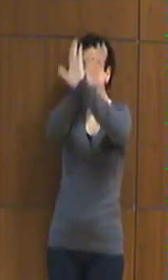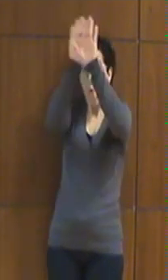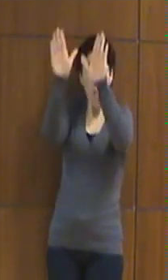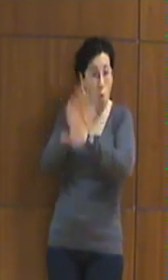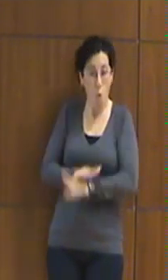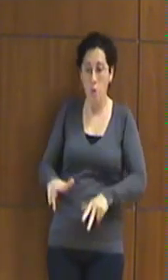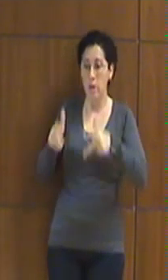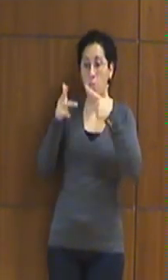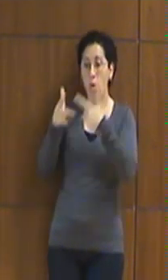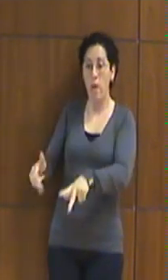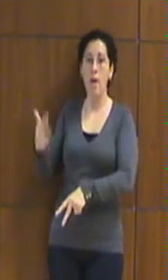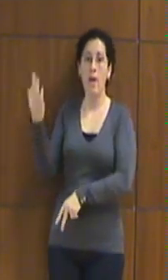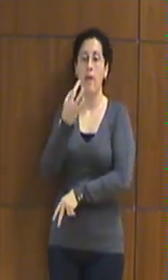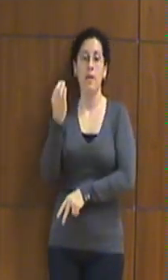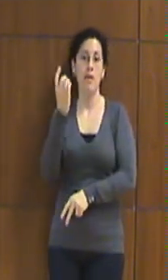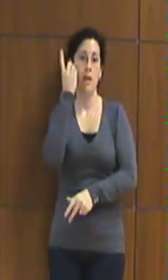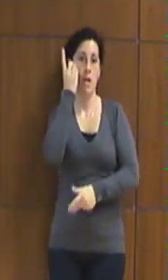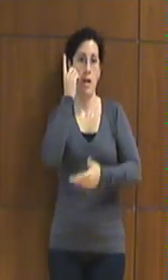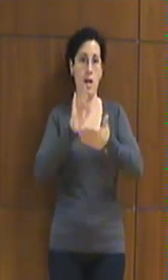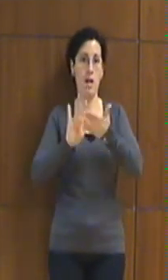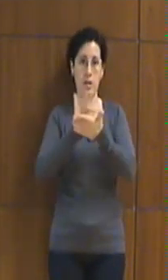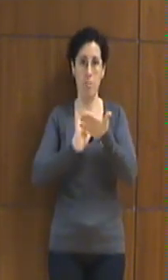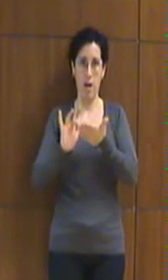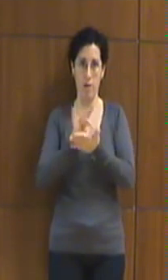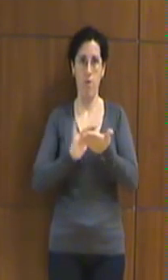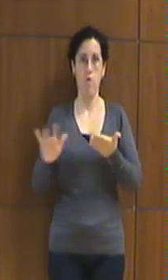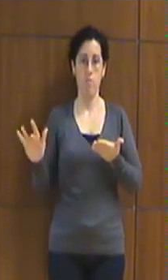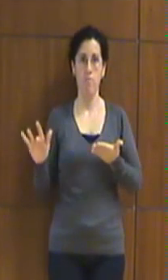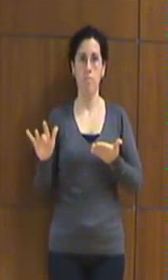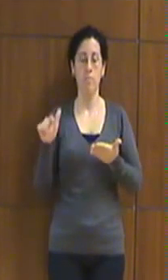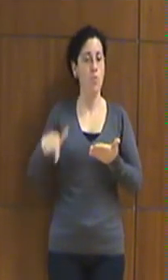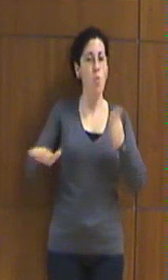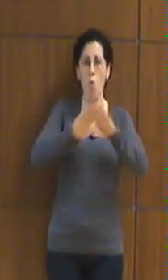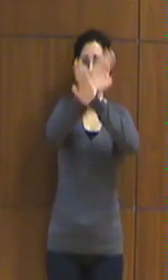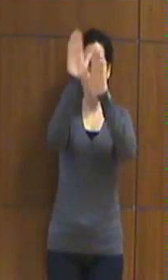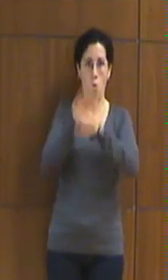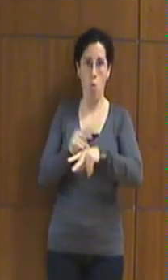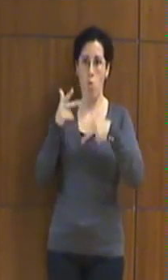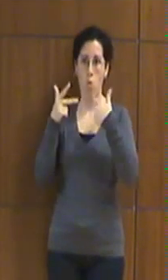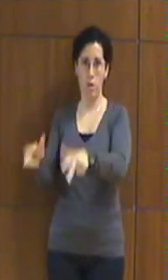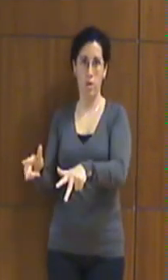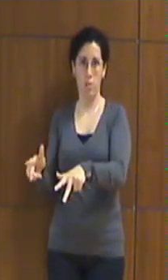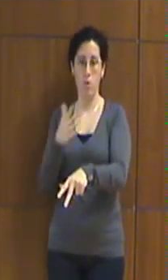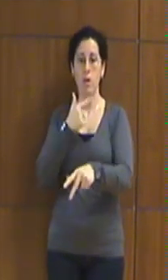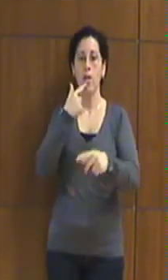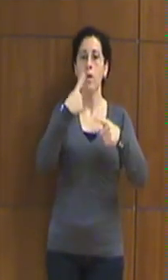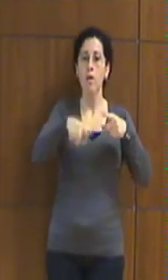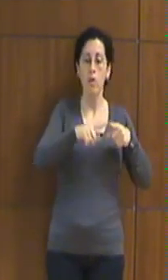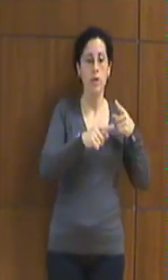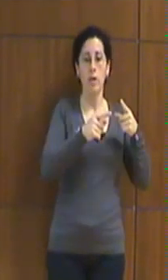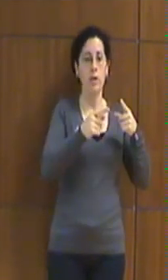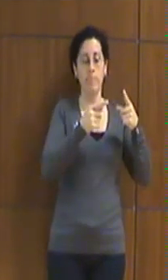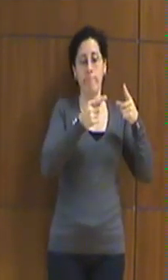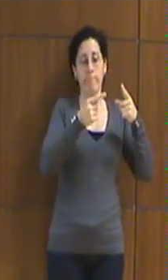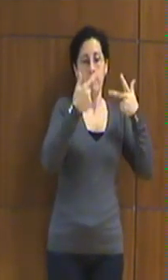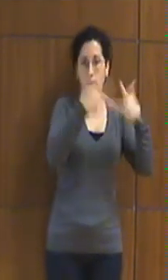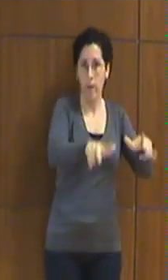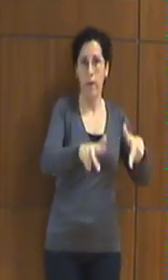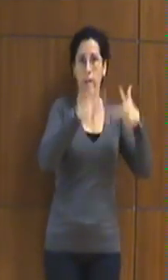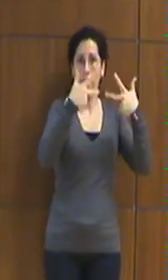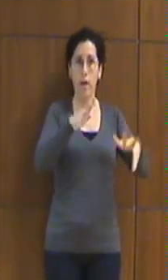O sea, que aquello, de verdad, fue ahí la semana pasada, me parece. Es decir, de las cosas últimas que renuncia una persona cuando está en el